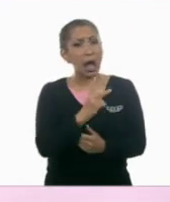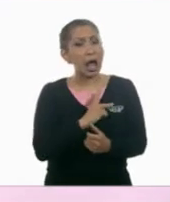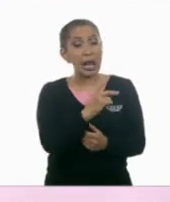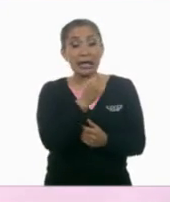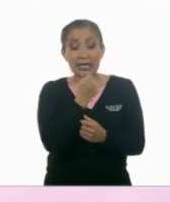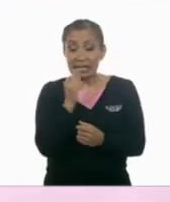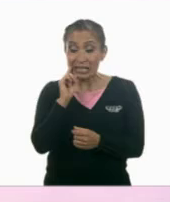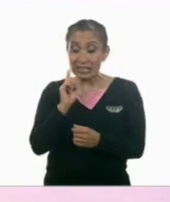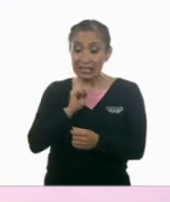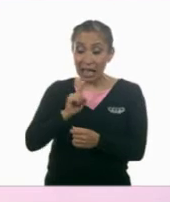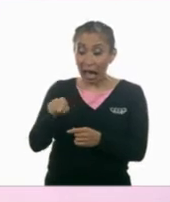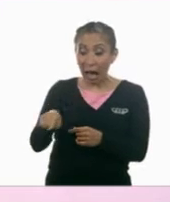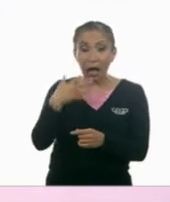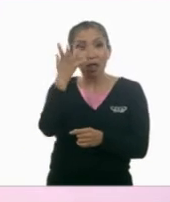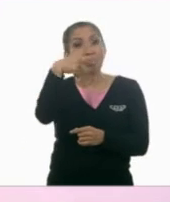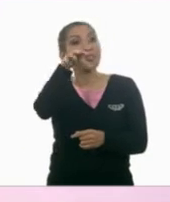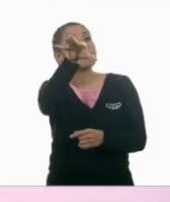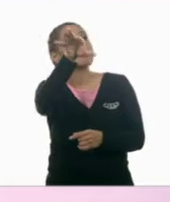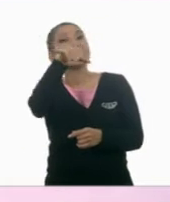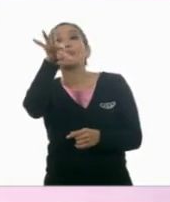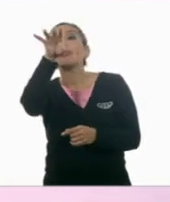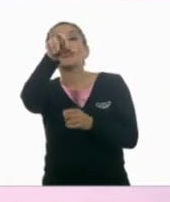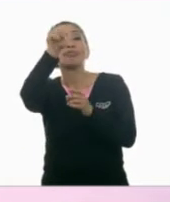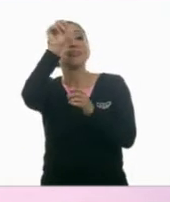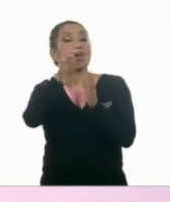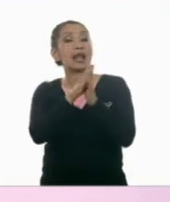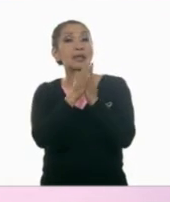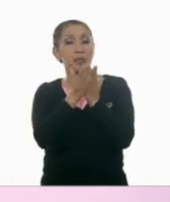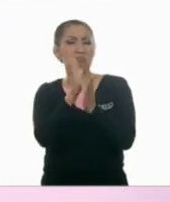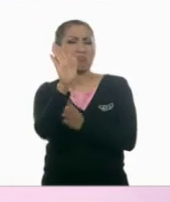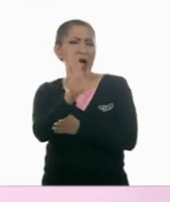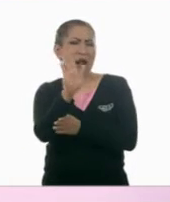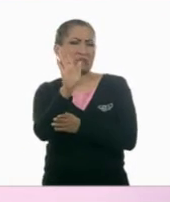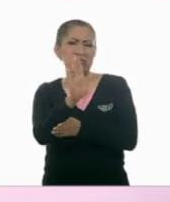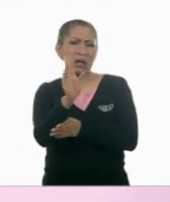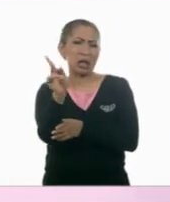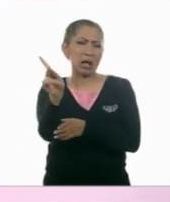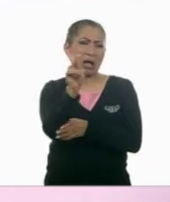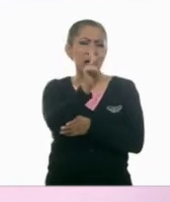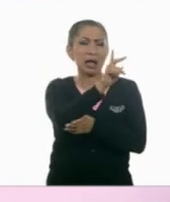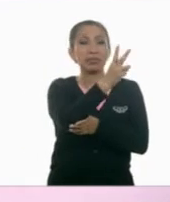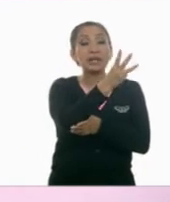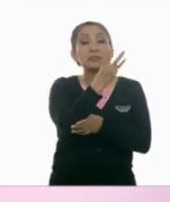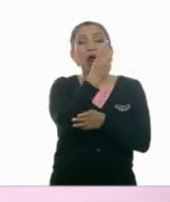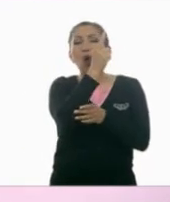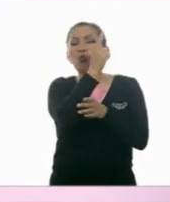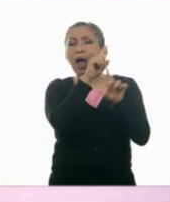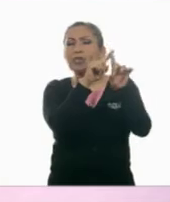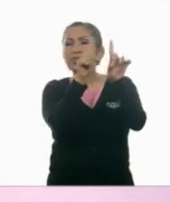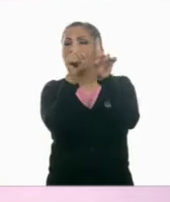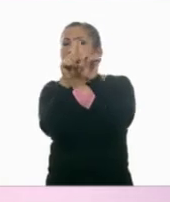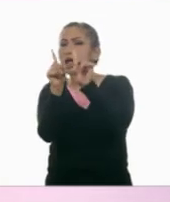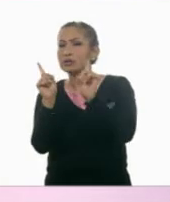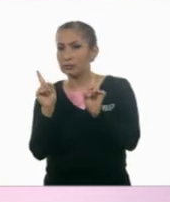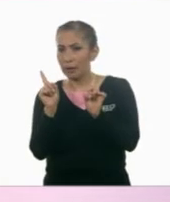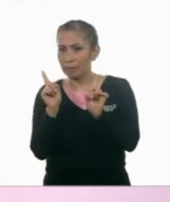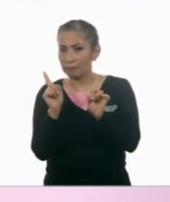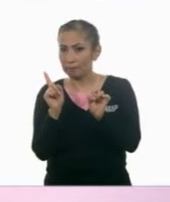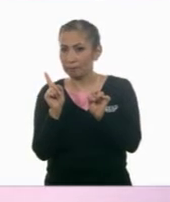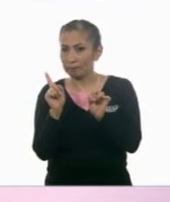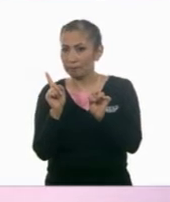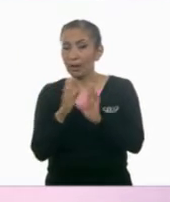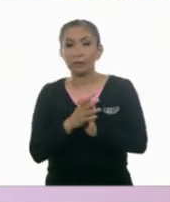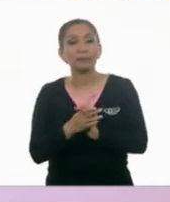y la niña está buscando un libro. Se parecen un poco, pero todas tienen una diferencia, ¿verdad? Sí, claro,